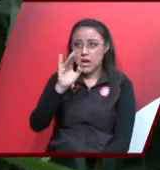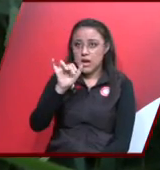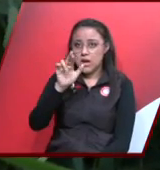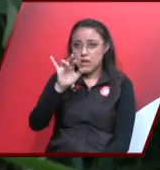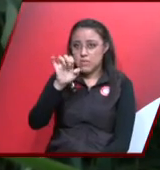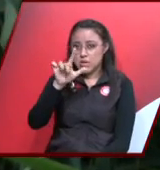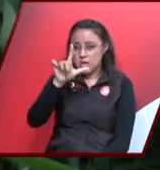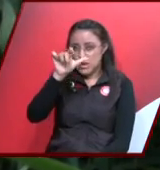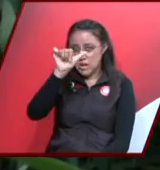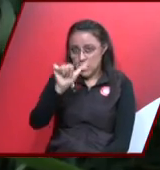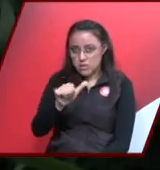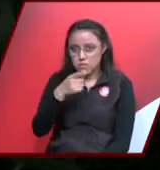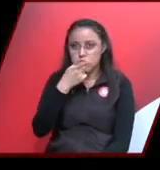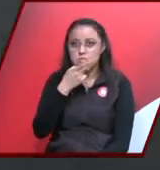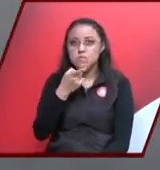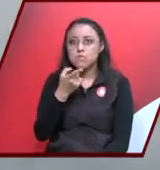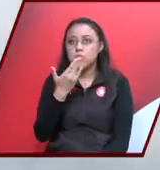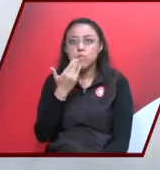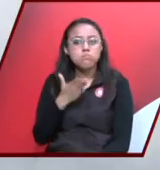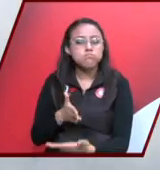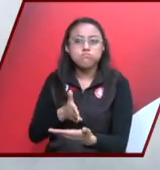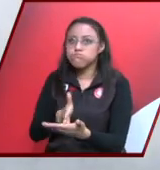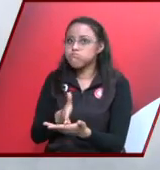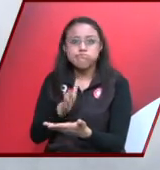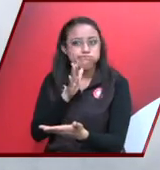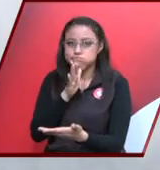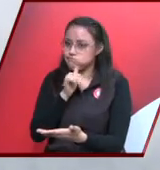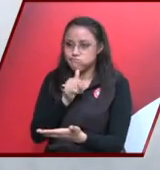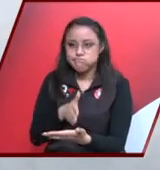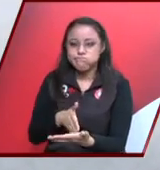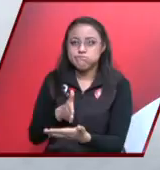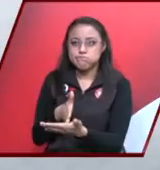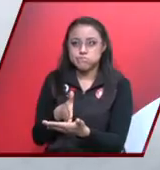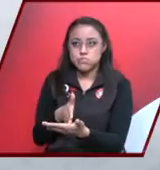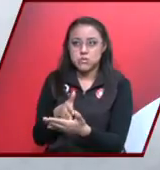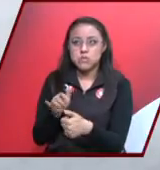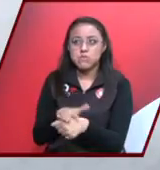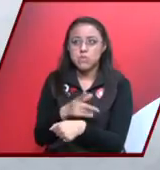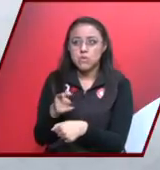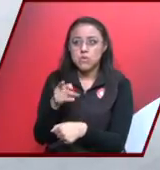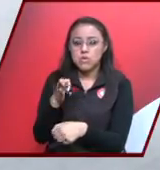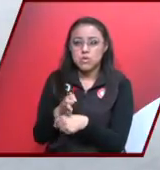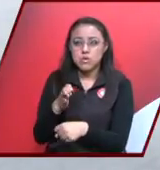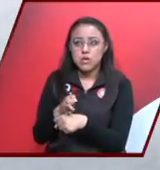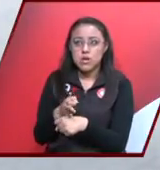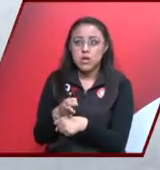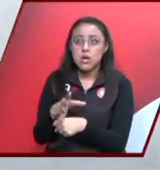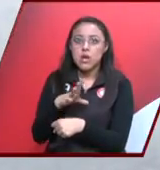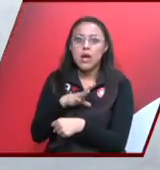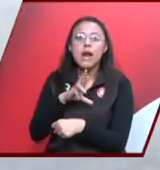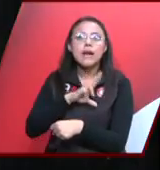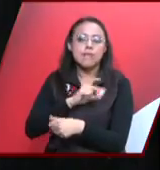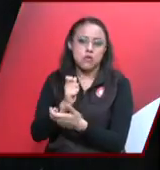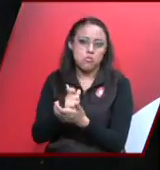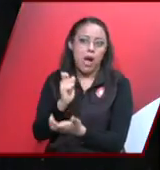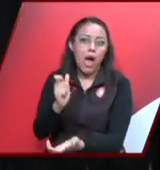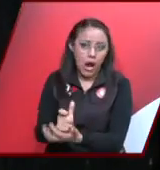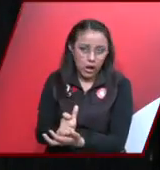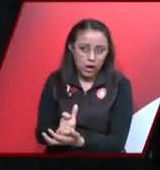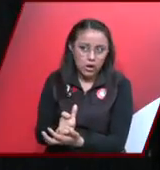yo rentaba, no me permiten el acceso a mi casa. Sí, en la cual yo le rentaba a estas personas y ellos